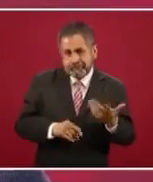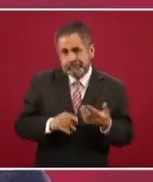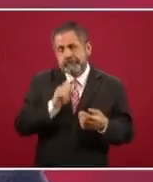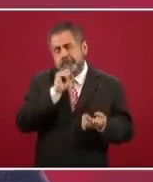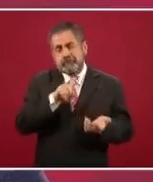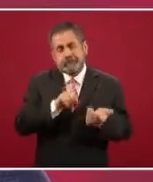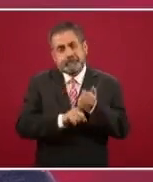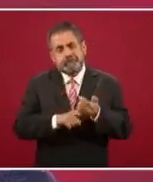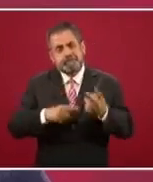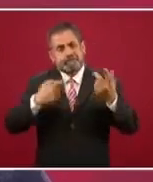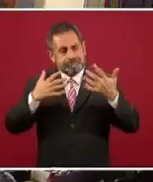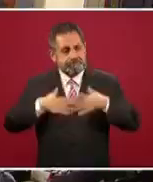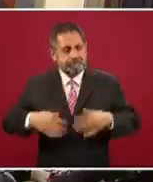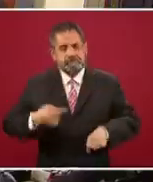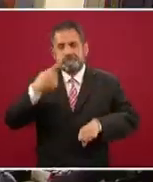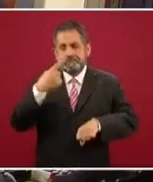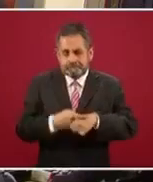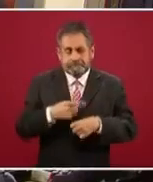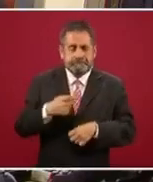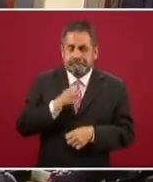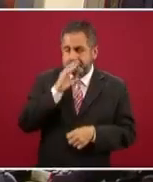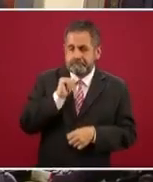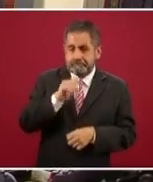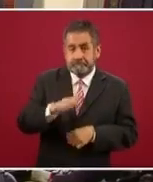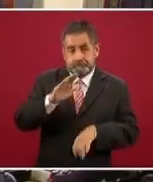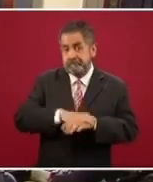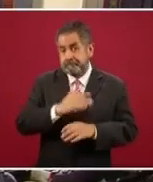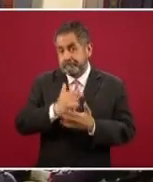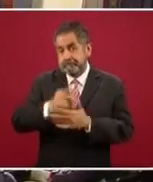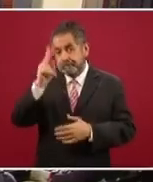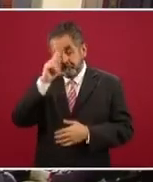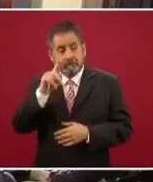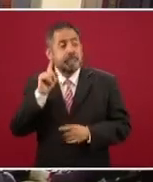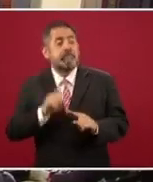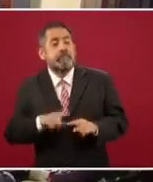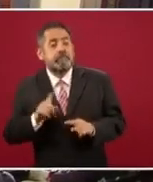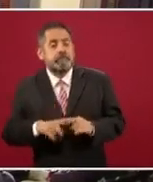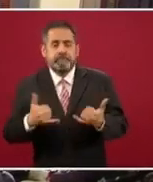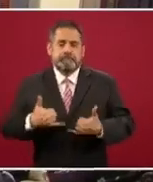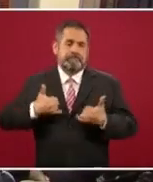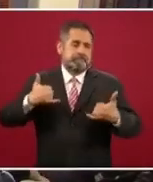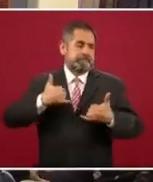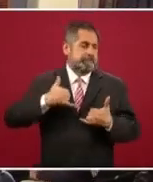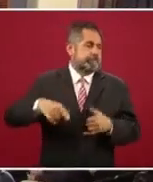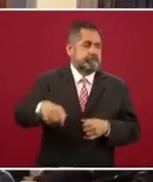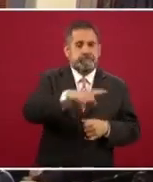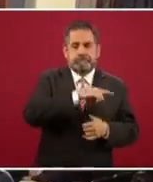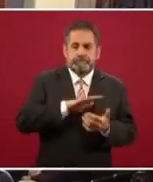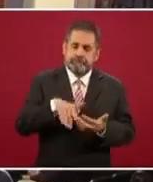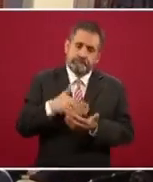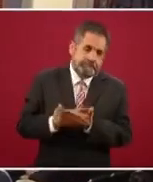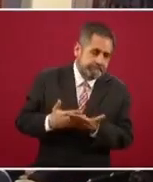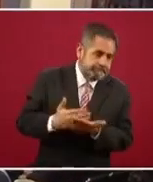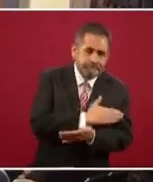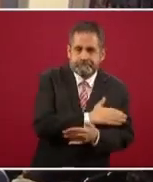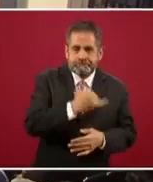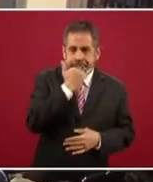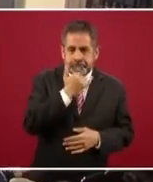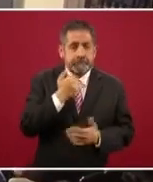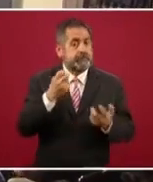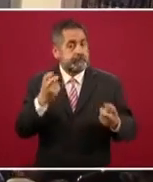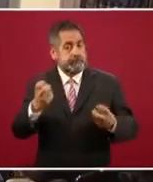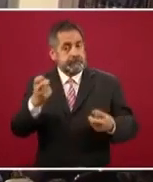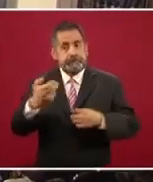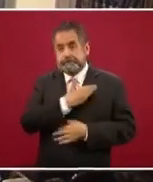afectan tristemente en forma principal y más grave a la juventud. Esta campaña a la cual ha puesto el presidente